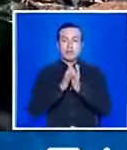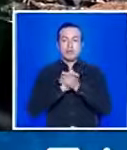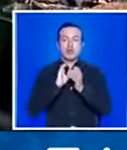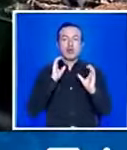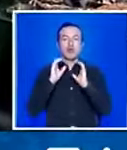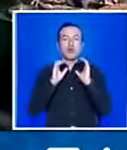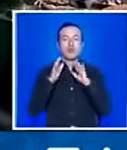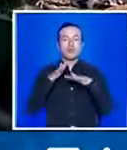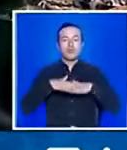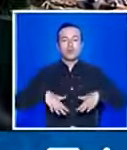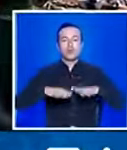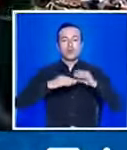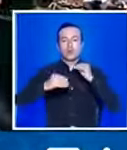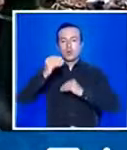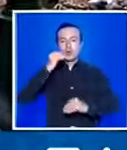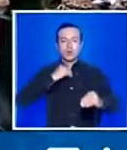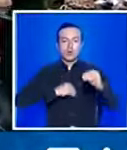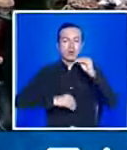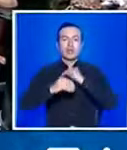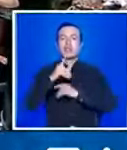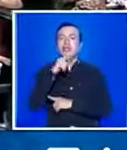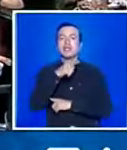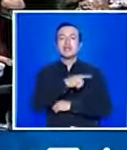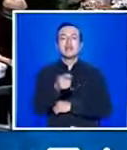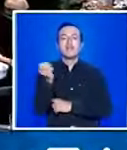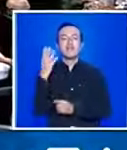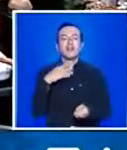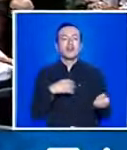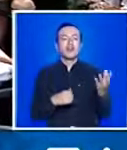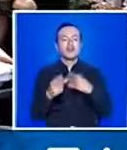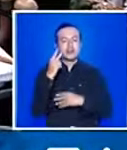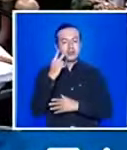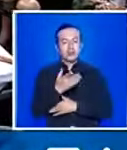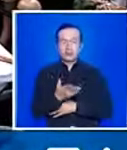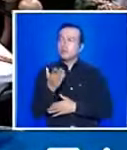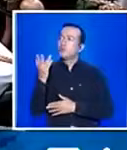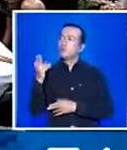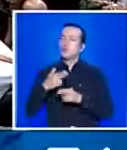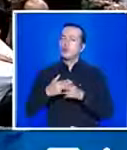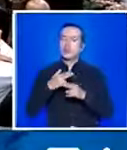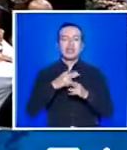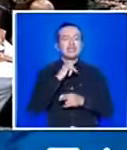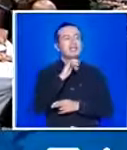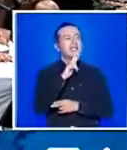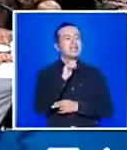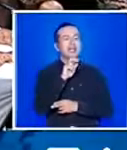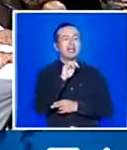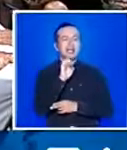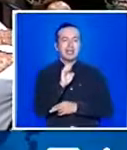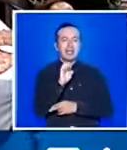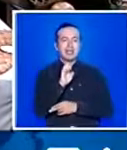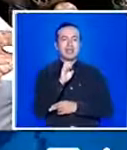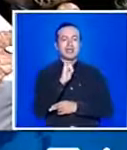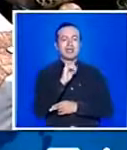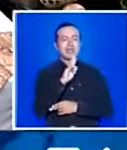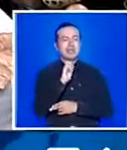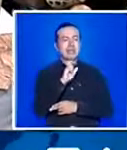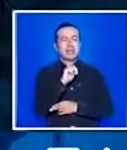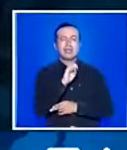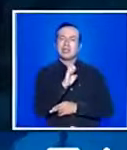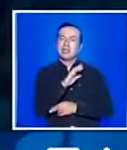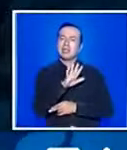de la gastronomía. ¿Quién quiere contarme lo que tenemos acá? ¿Cuál es su nombre? Irene Grefa. Irene, cuéntenos,